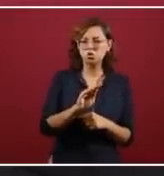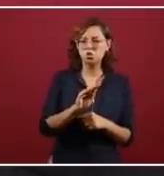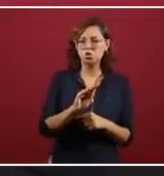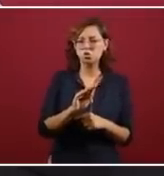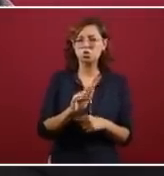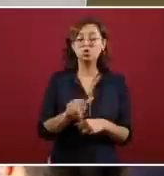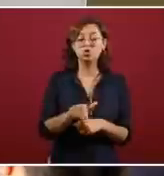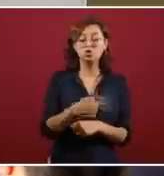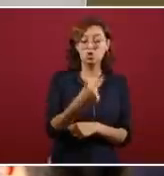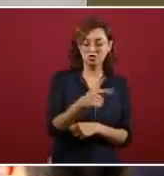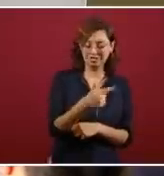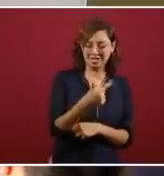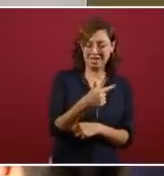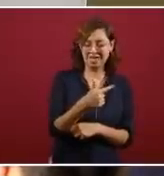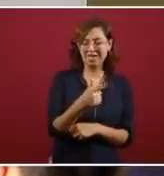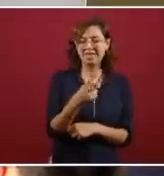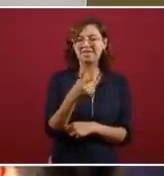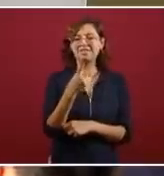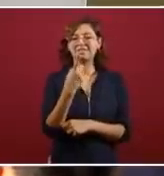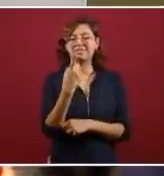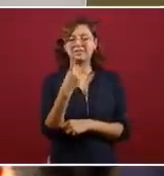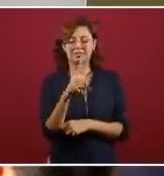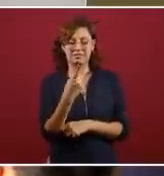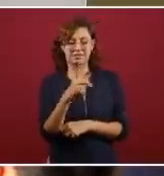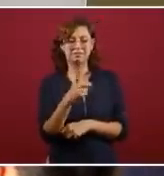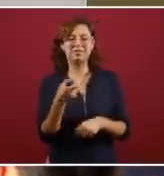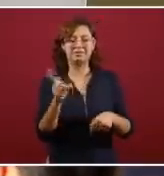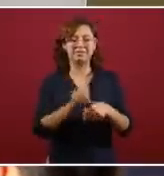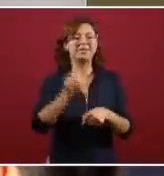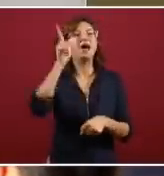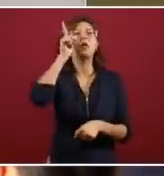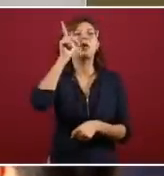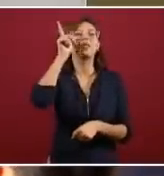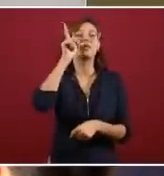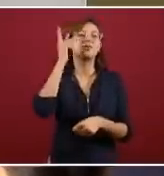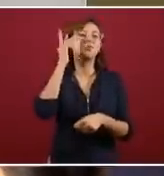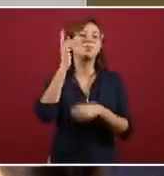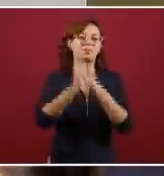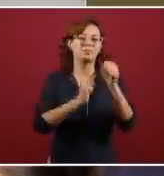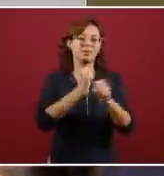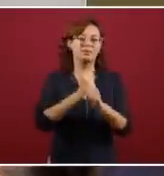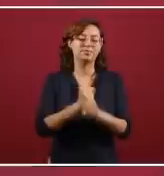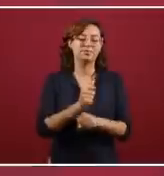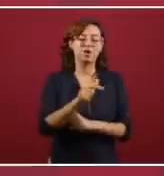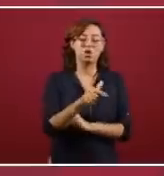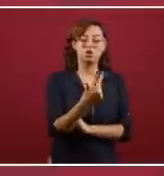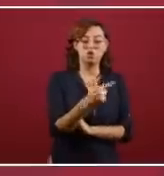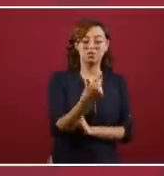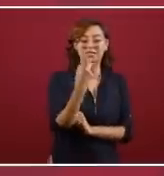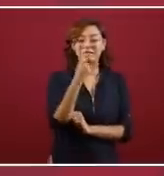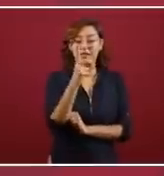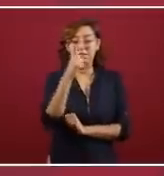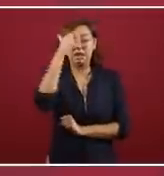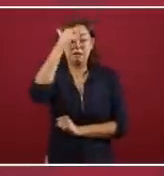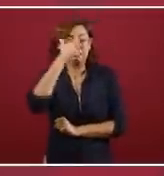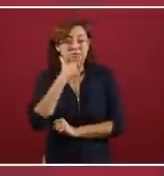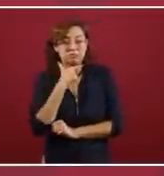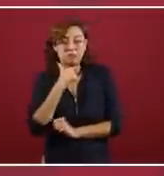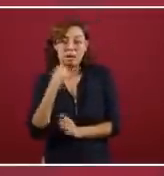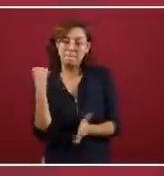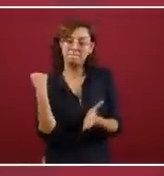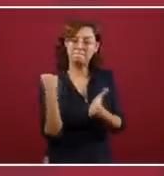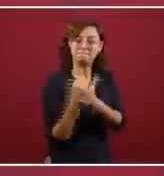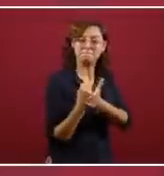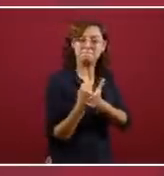12 de diciembre, día de la Guadalupe, 12 de diciembre en la noche,